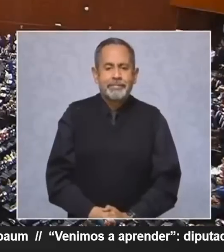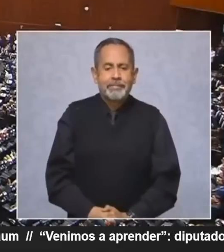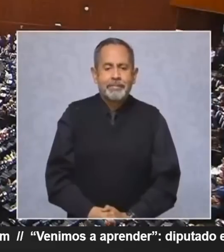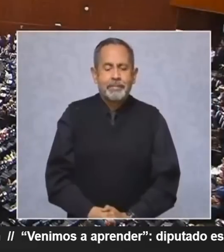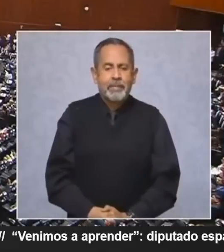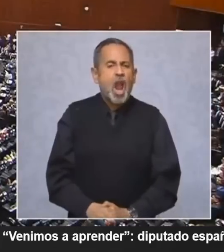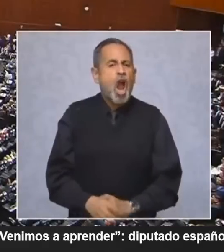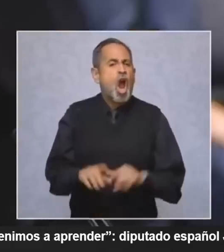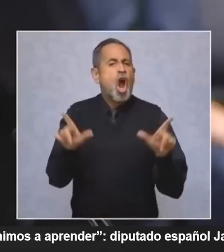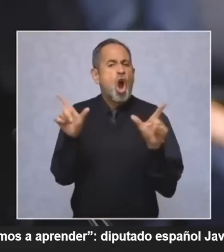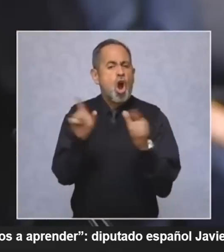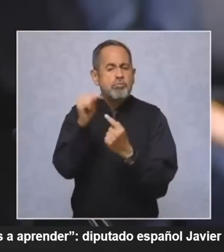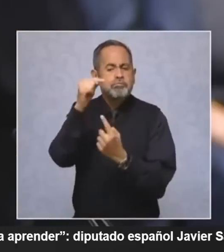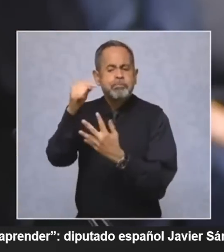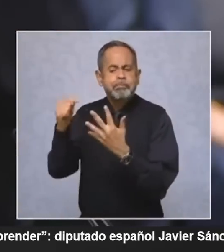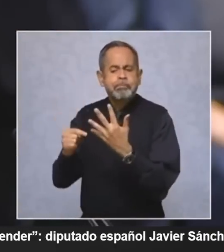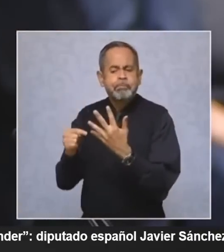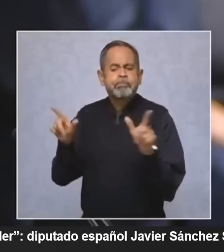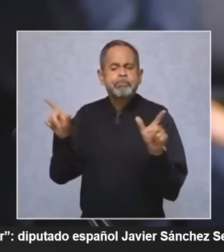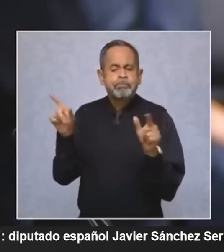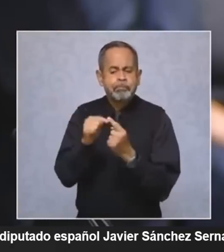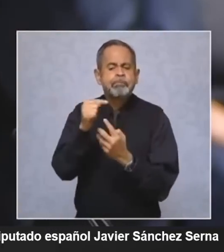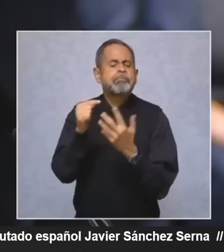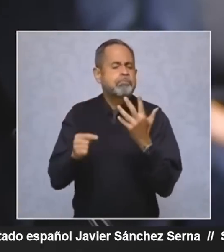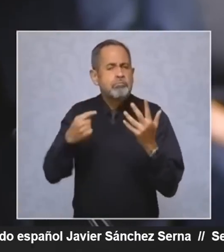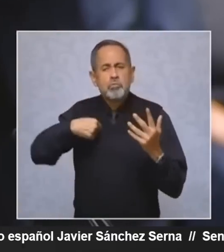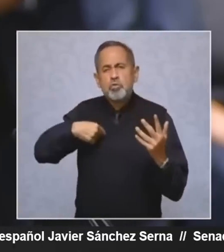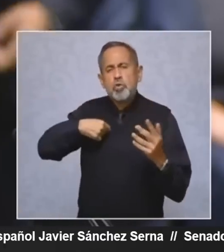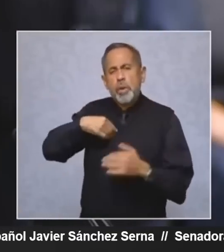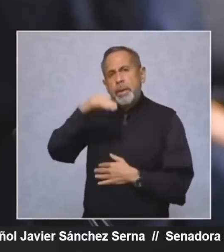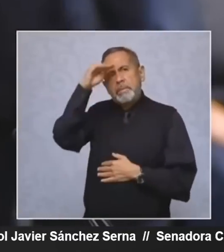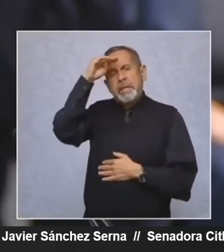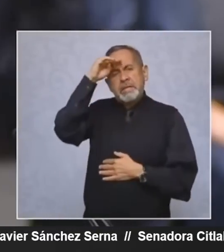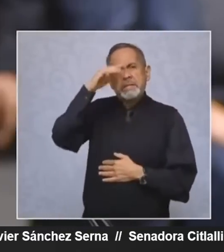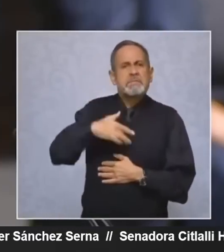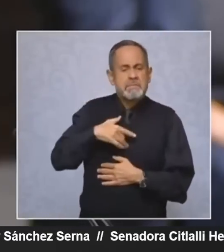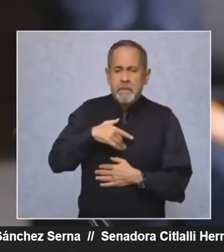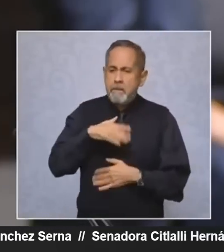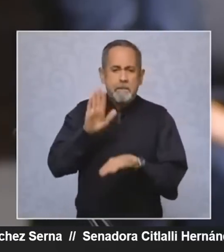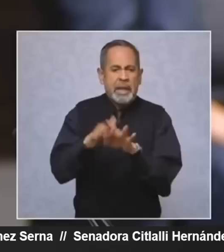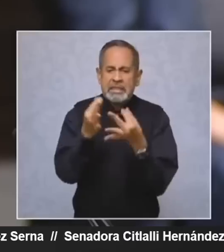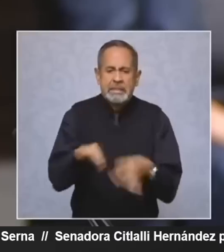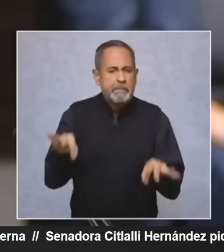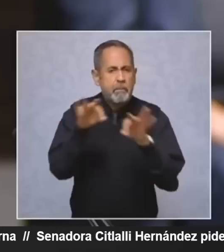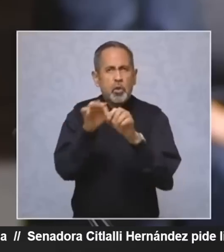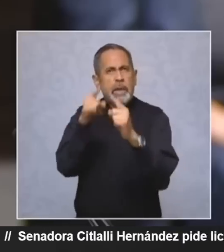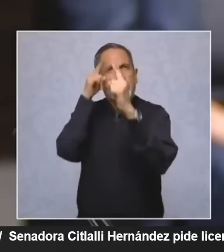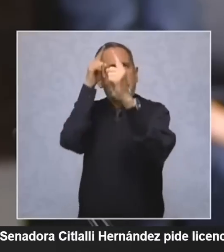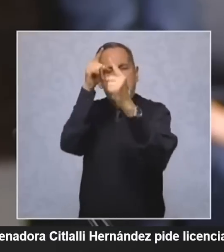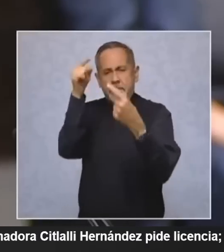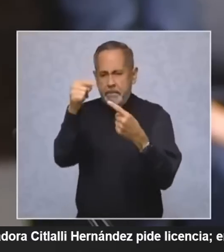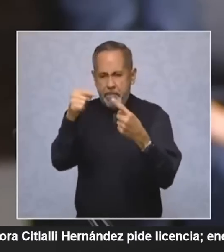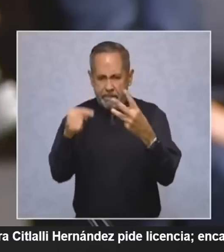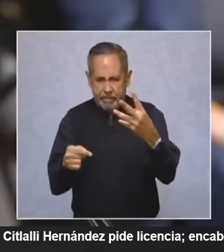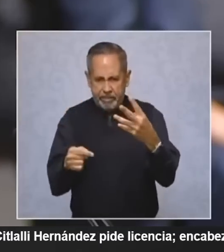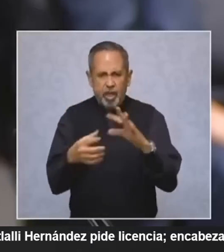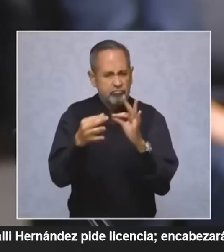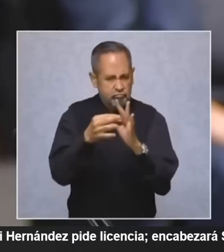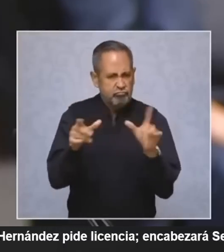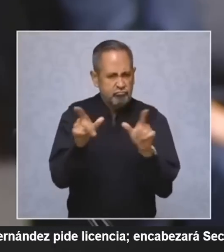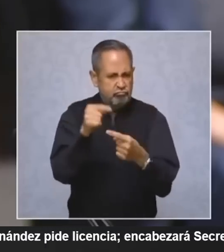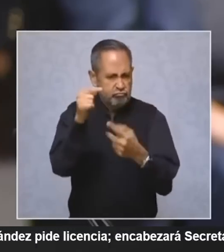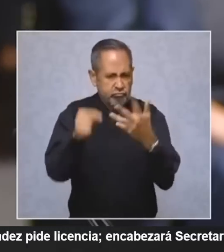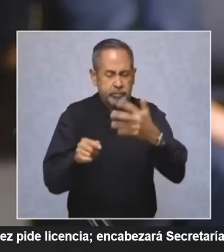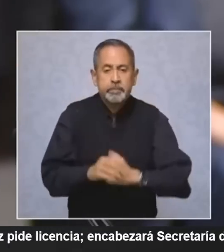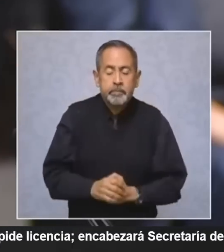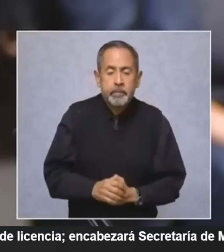Resumo algunos de los que considero sus principales principios. 1.